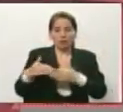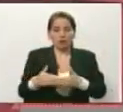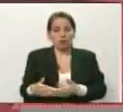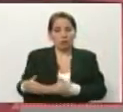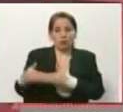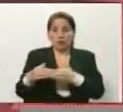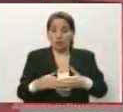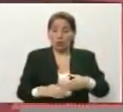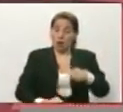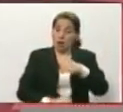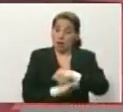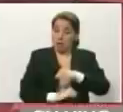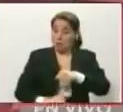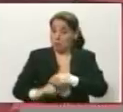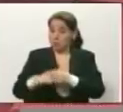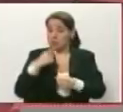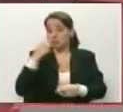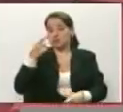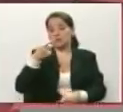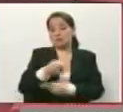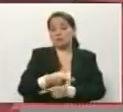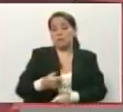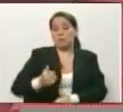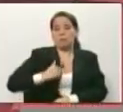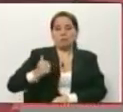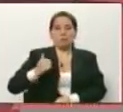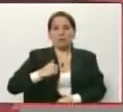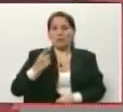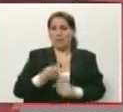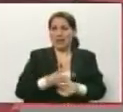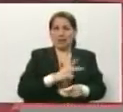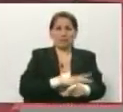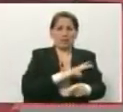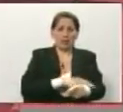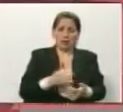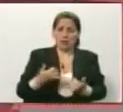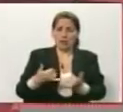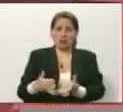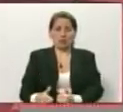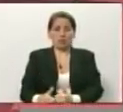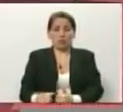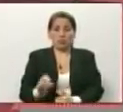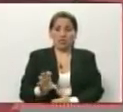Y asumió que ese es el de ellos, pues. El más, o sea, el peor de los hijos de esta patria es el de ellos.